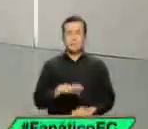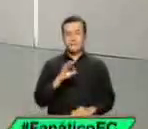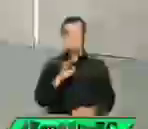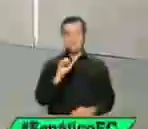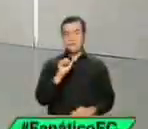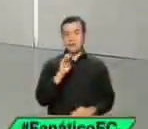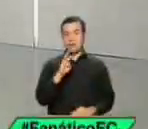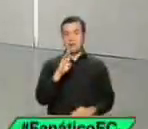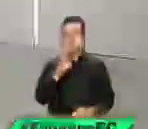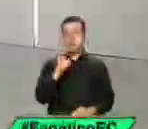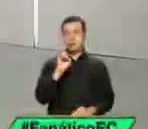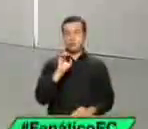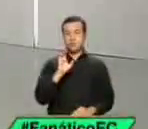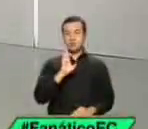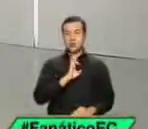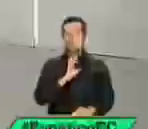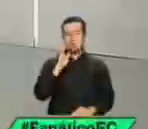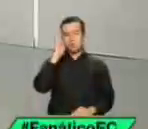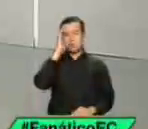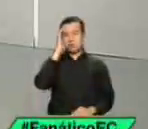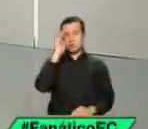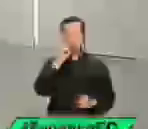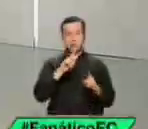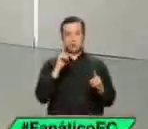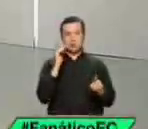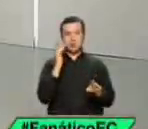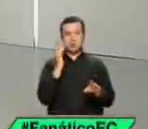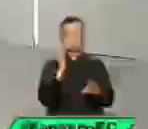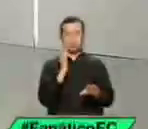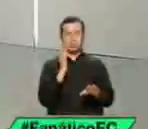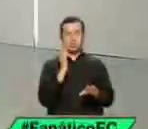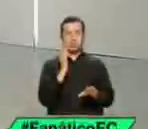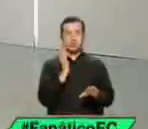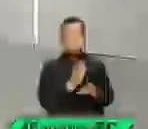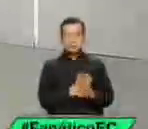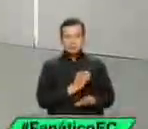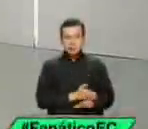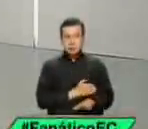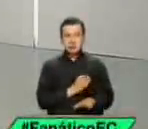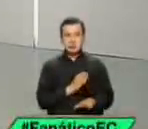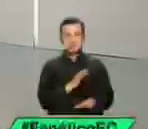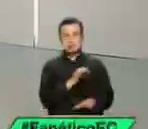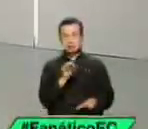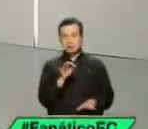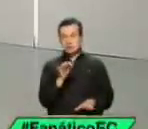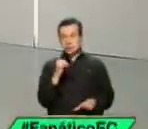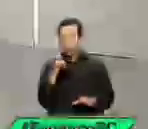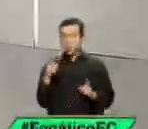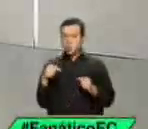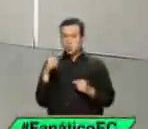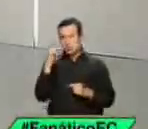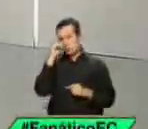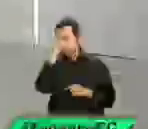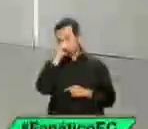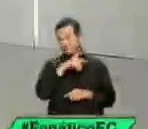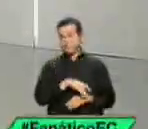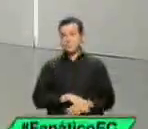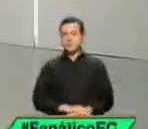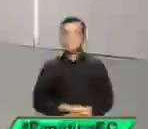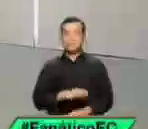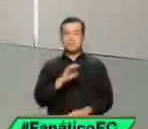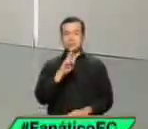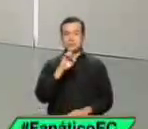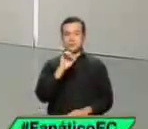se encuentra muy preocupado porque son algunas bajas las que tendrá que reemplazar para enfrentar a los celestes este próximo lunes en el cierre de la jornada. Favaro,